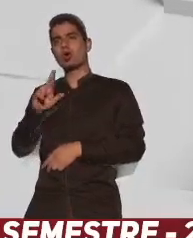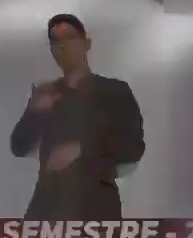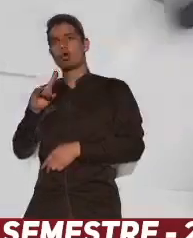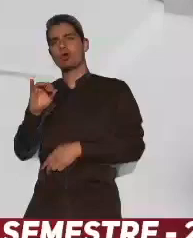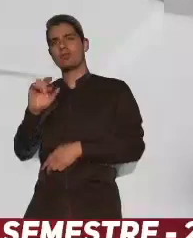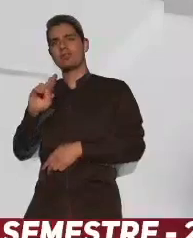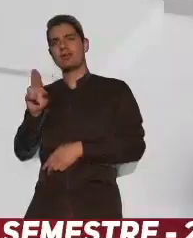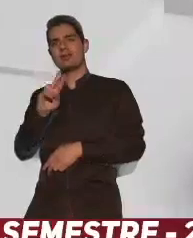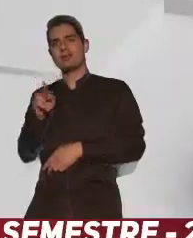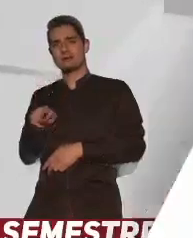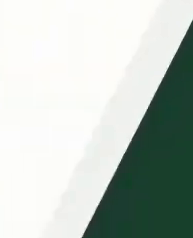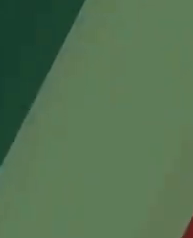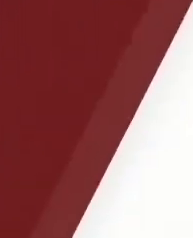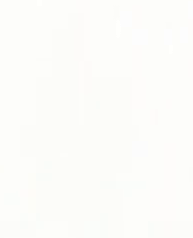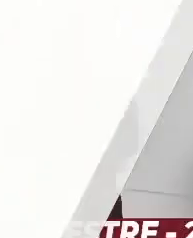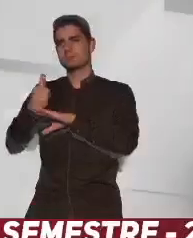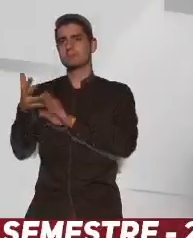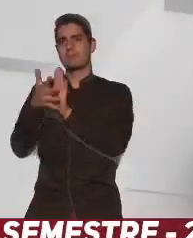Nacional.